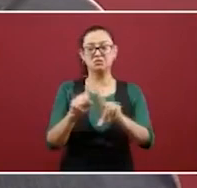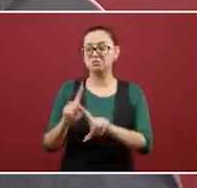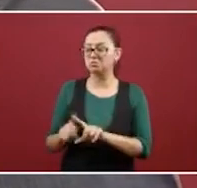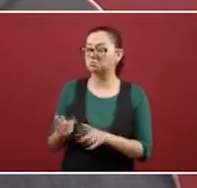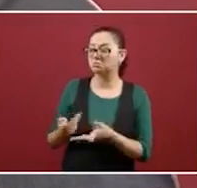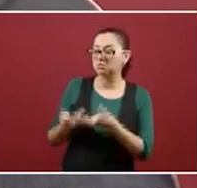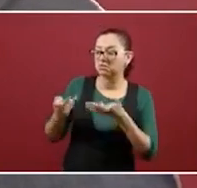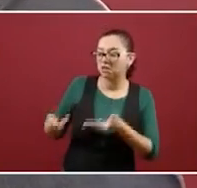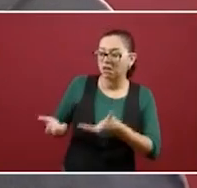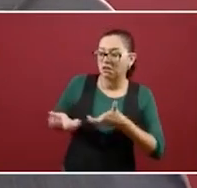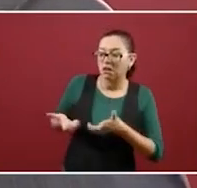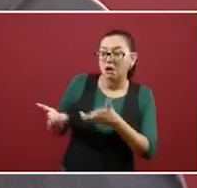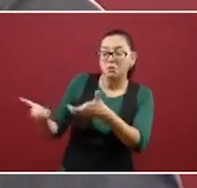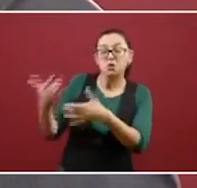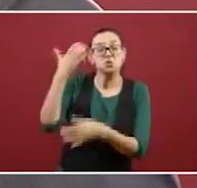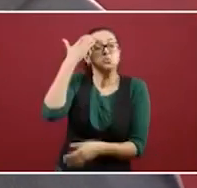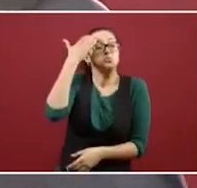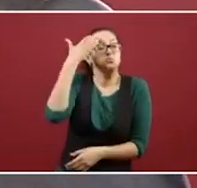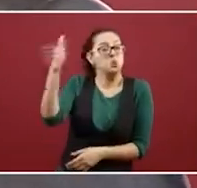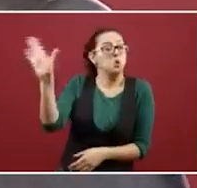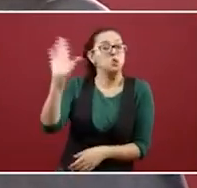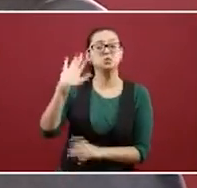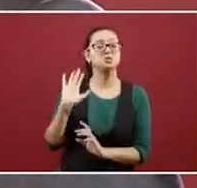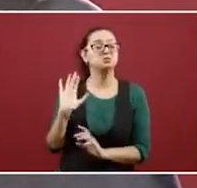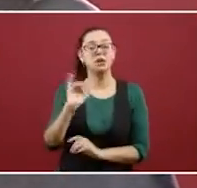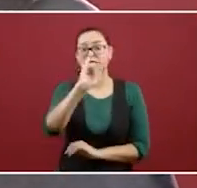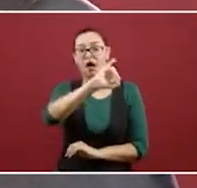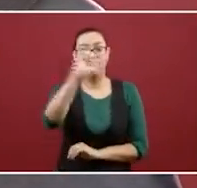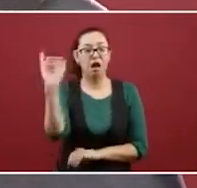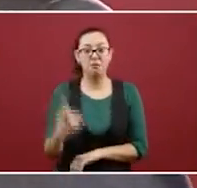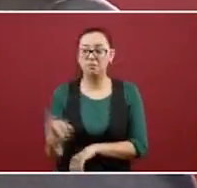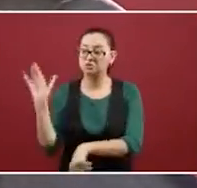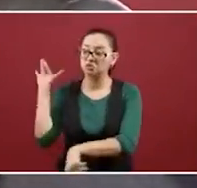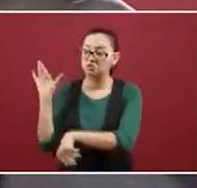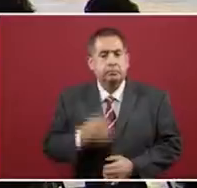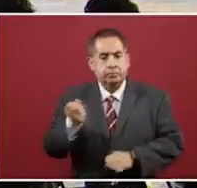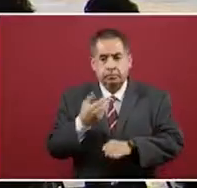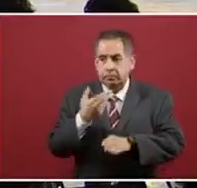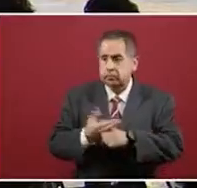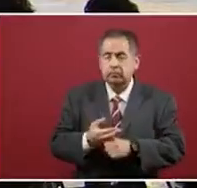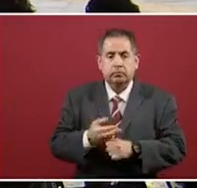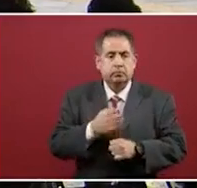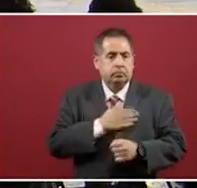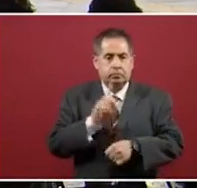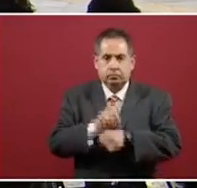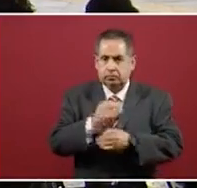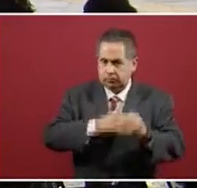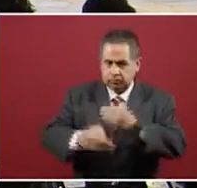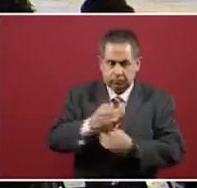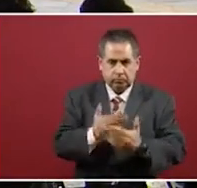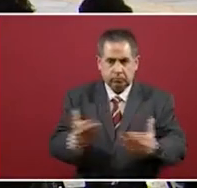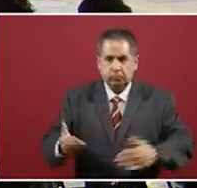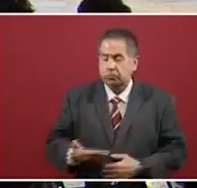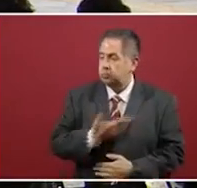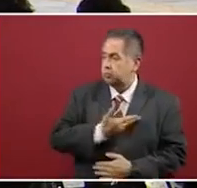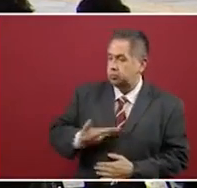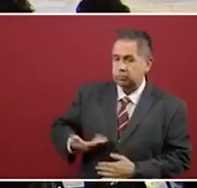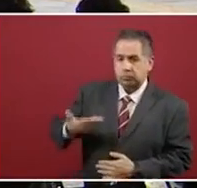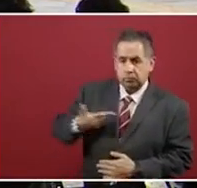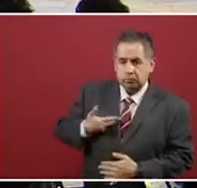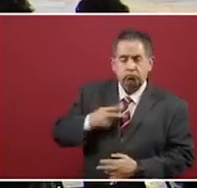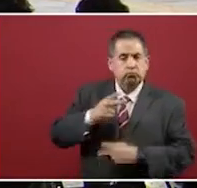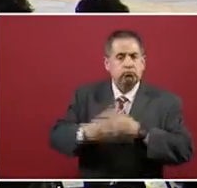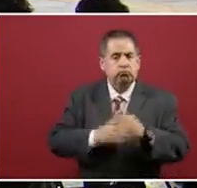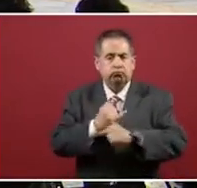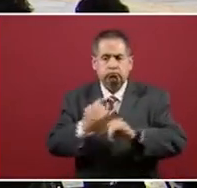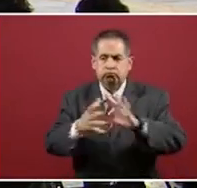Todo era como un mundo virtual. En conferencia de prensa este 24 de abril, el